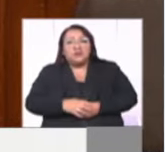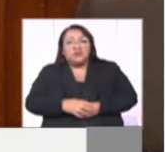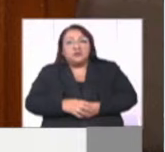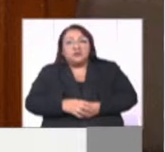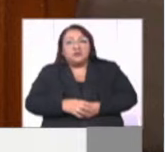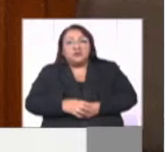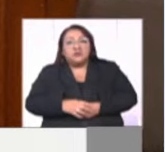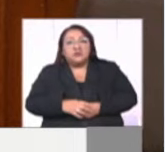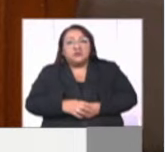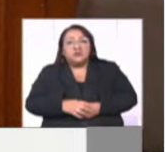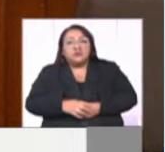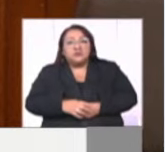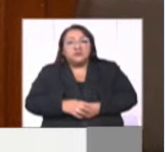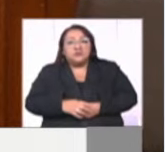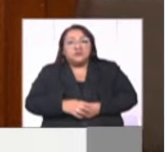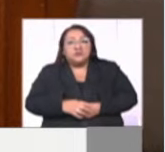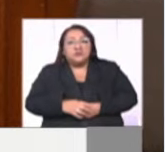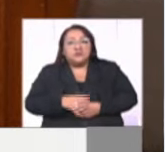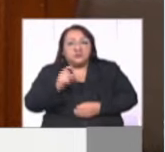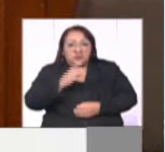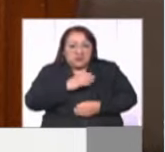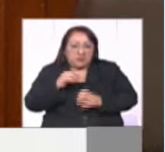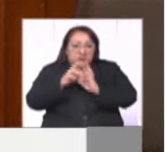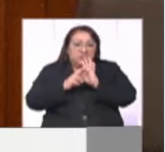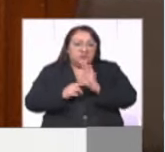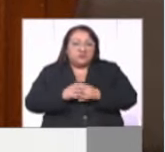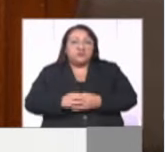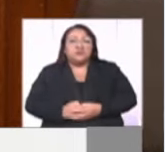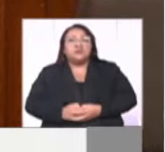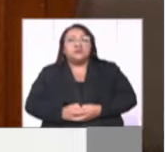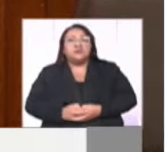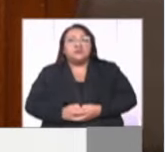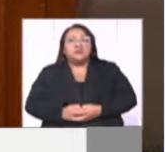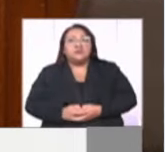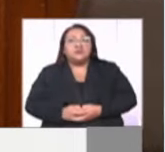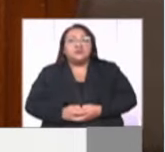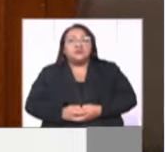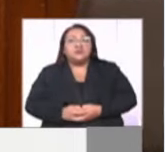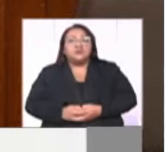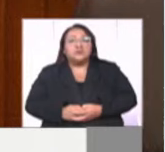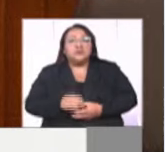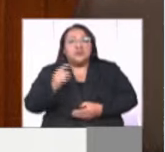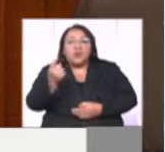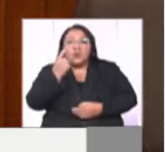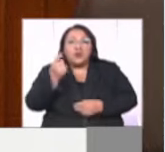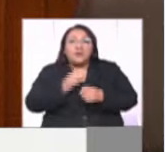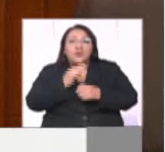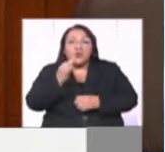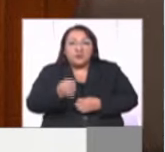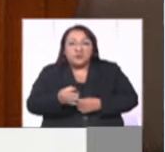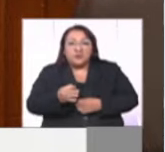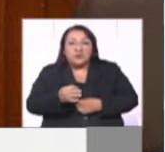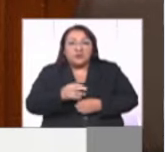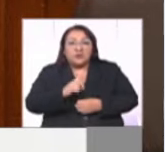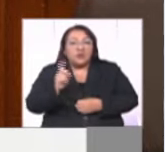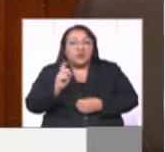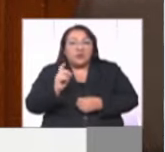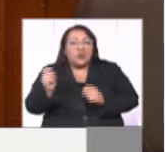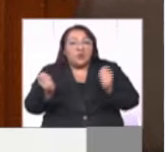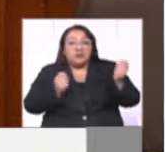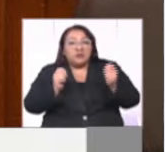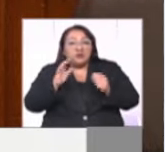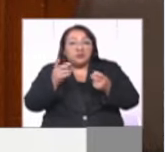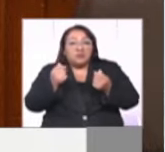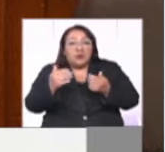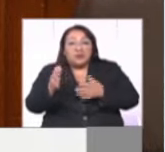software actualizada en el gobierno regional. Es la única región que no administra